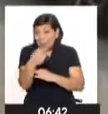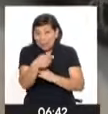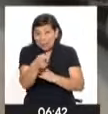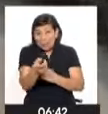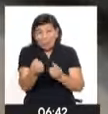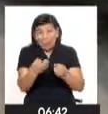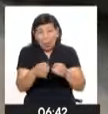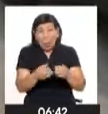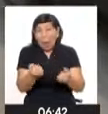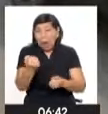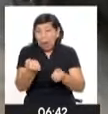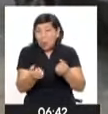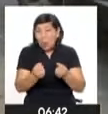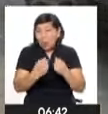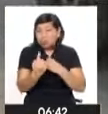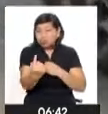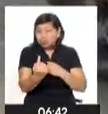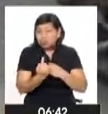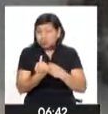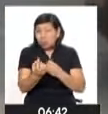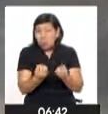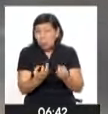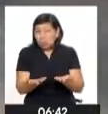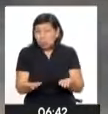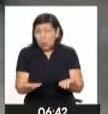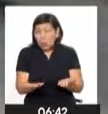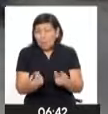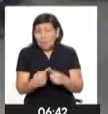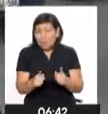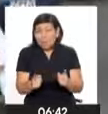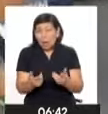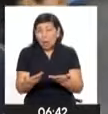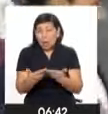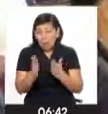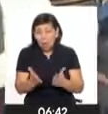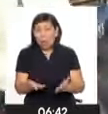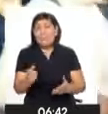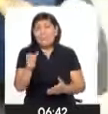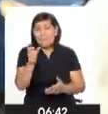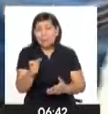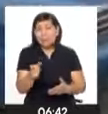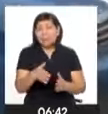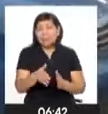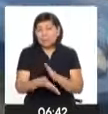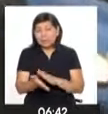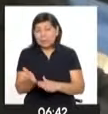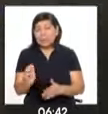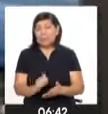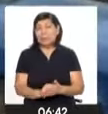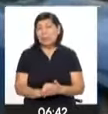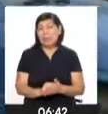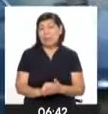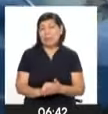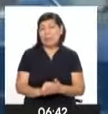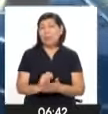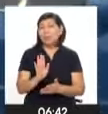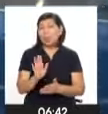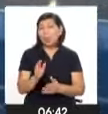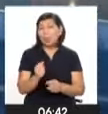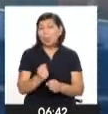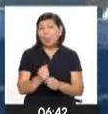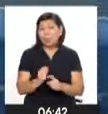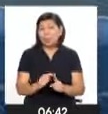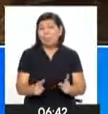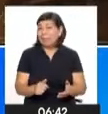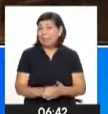ya es una vía bastante concurrida, tanto de vehículos como de escolares, de personas que ya se dirigen pues a su centro